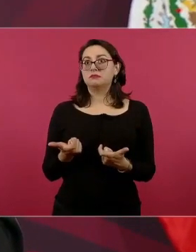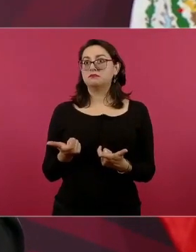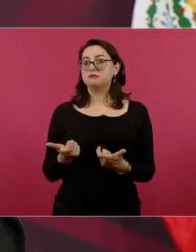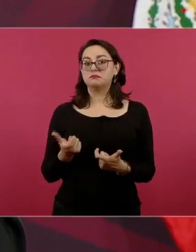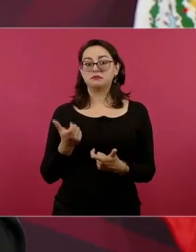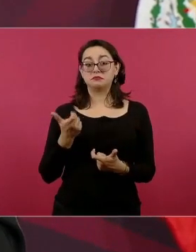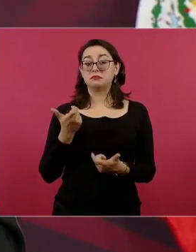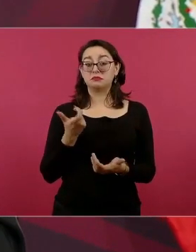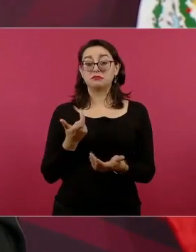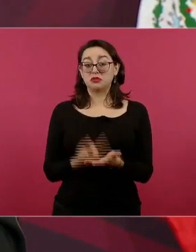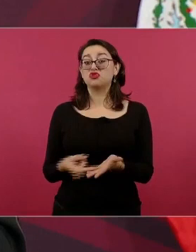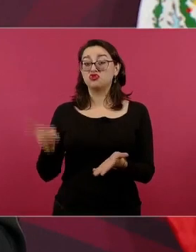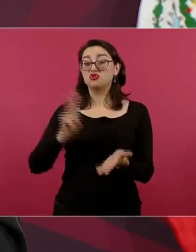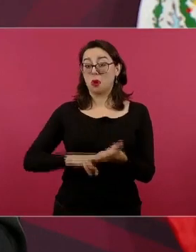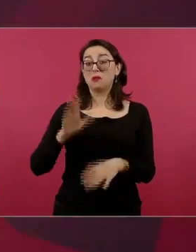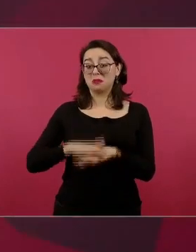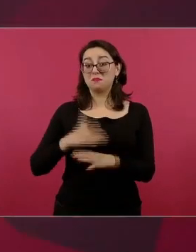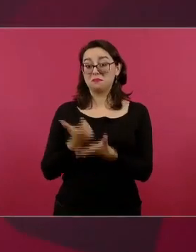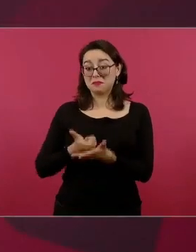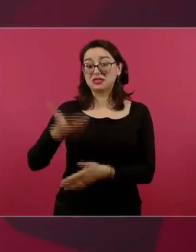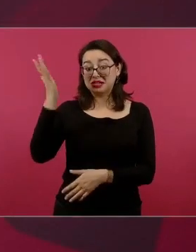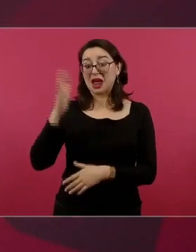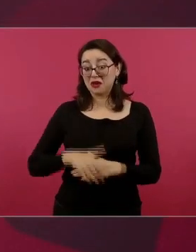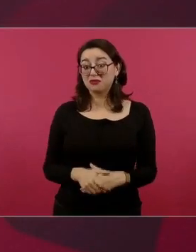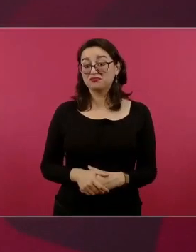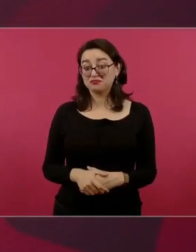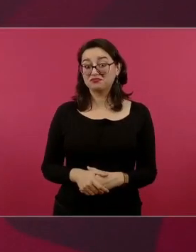como 3 veces más ese tramo.